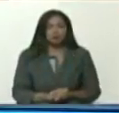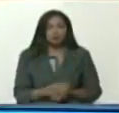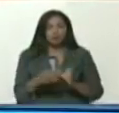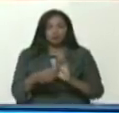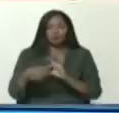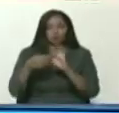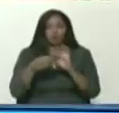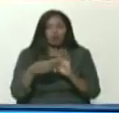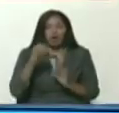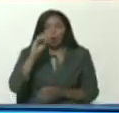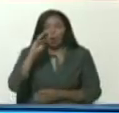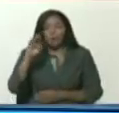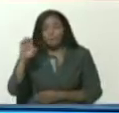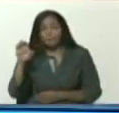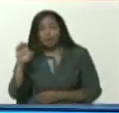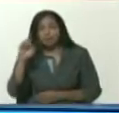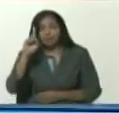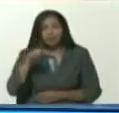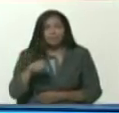articulado a la OVE y a la FEBEP,